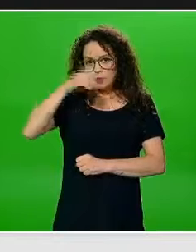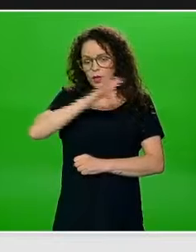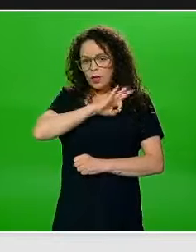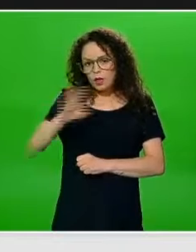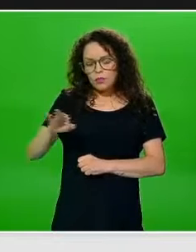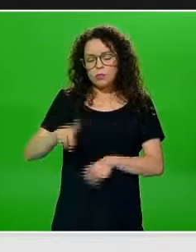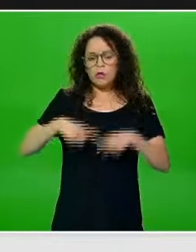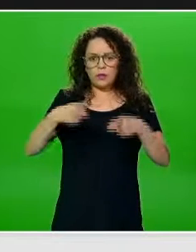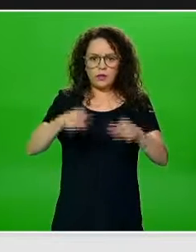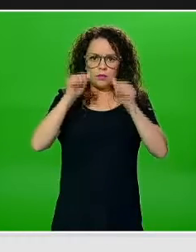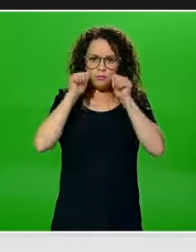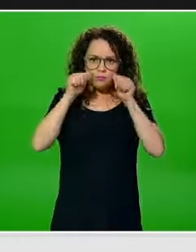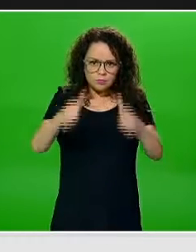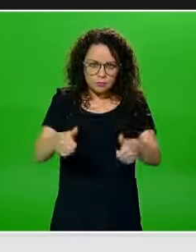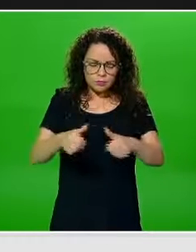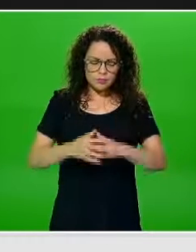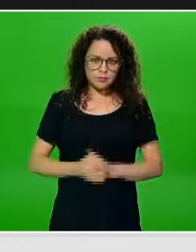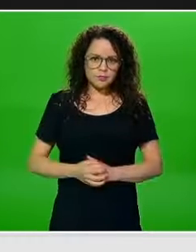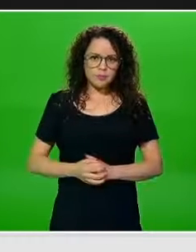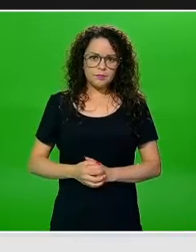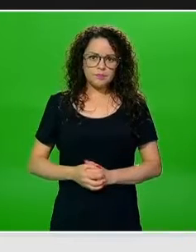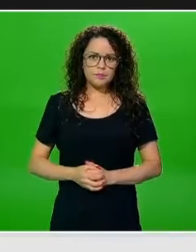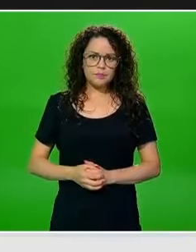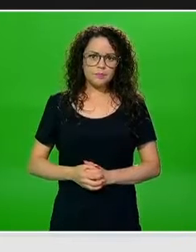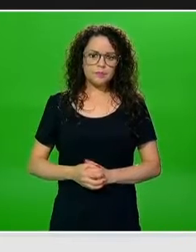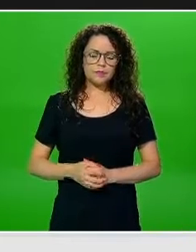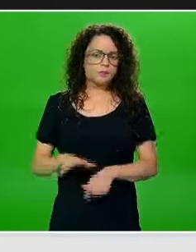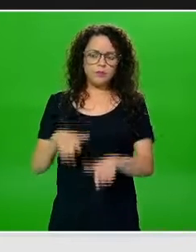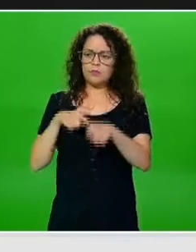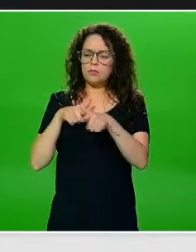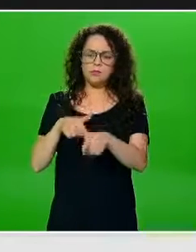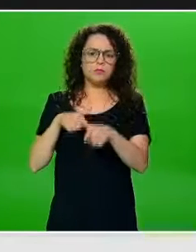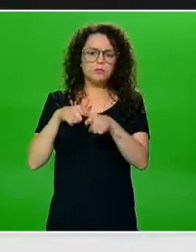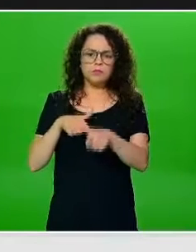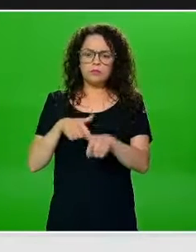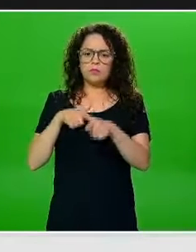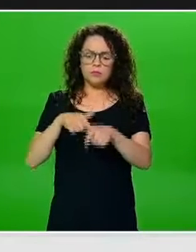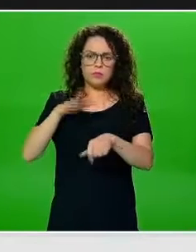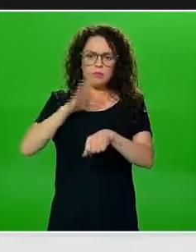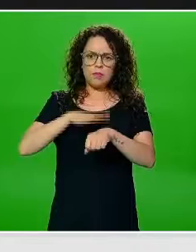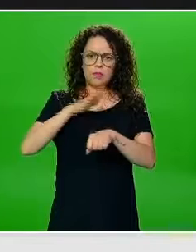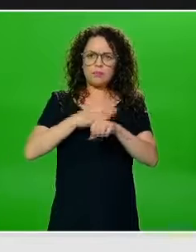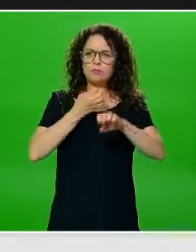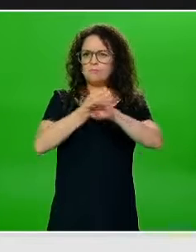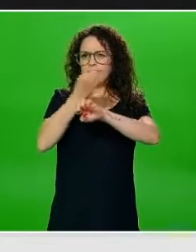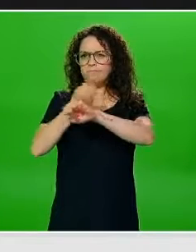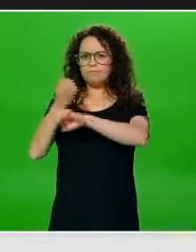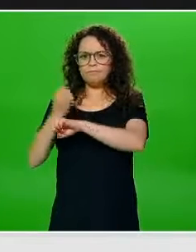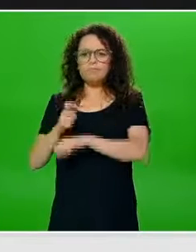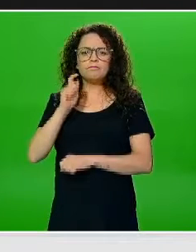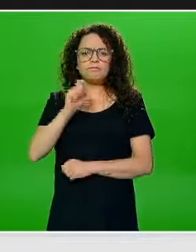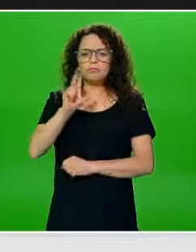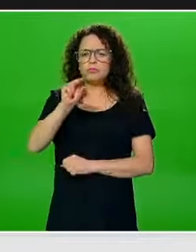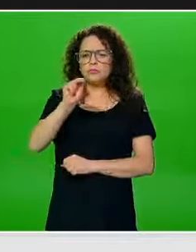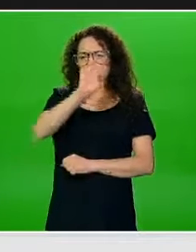de respuesta hospitalaria se mantiene prácticamente en la mayoría de las entidades alrededor del